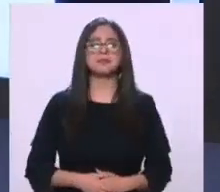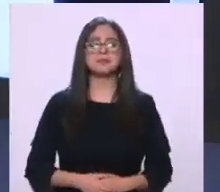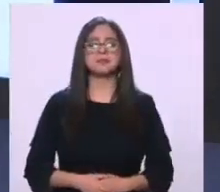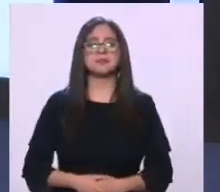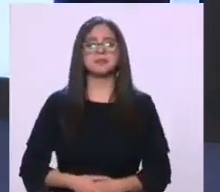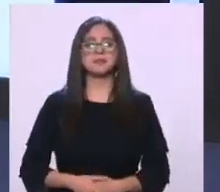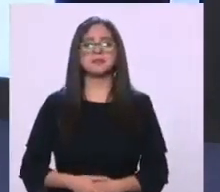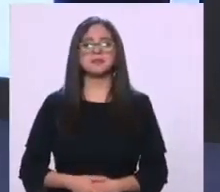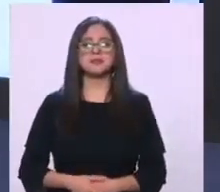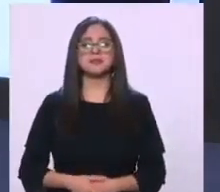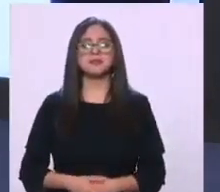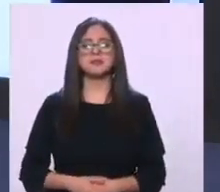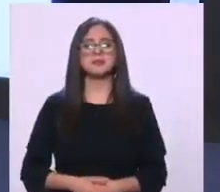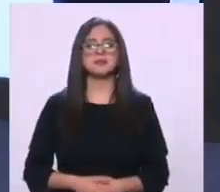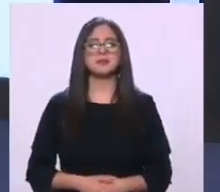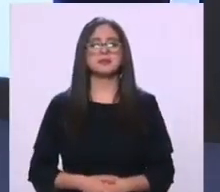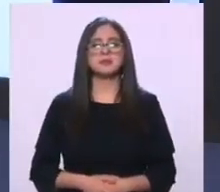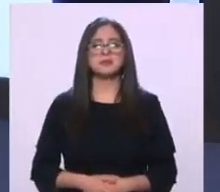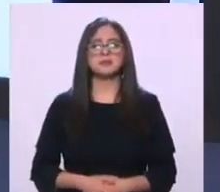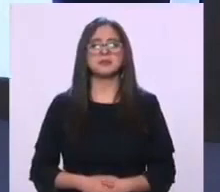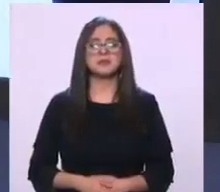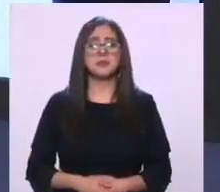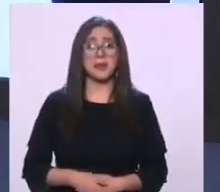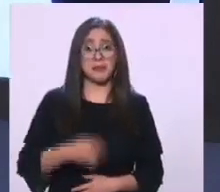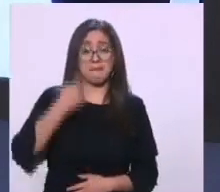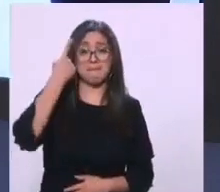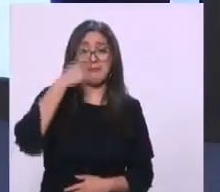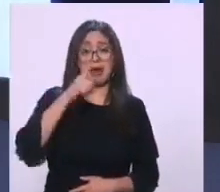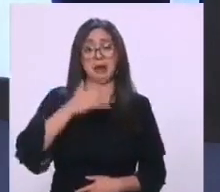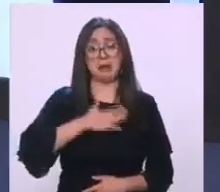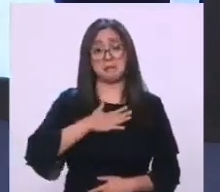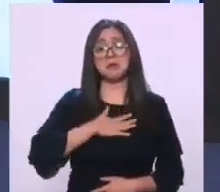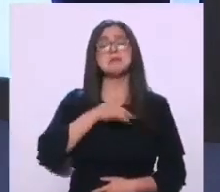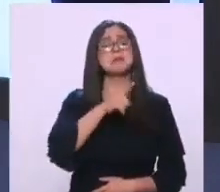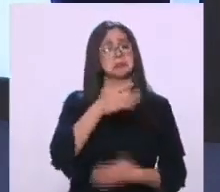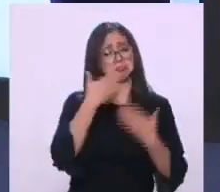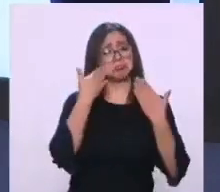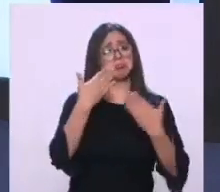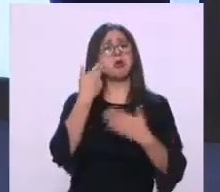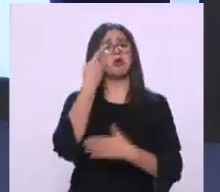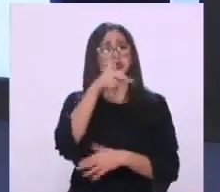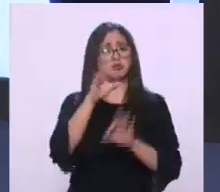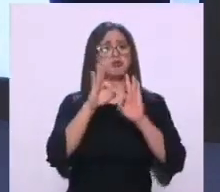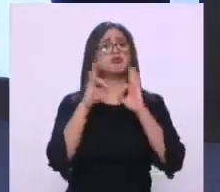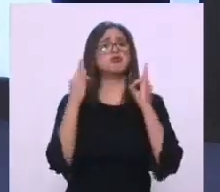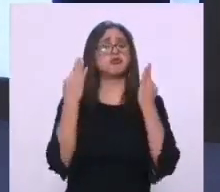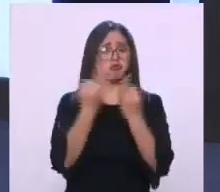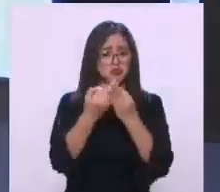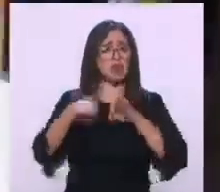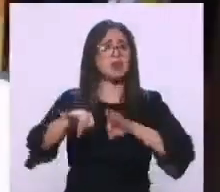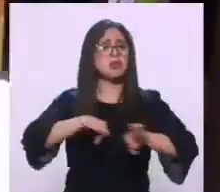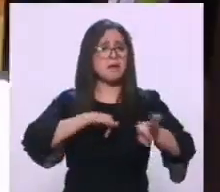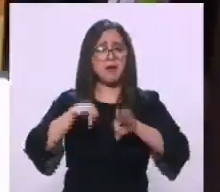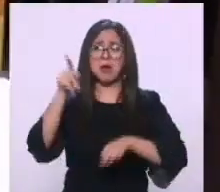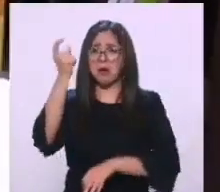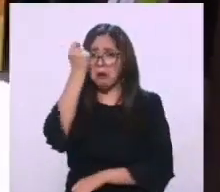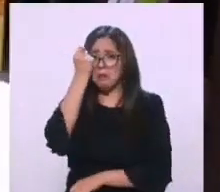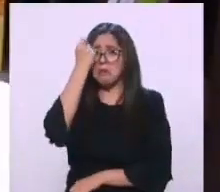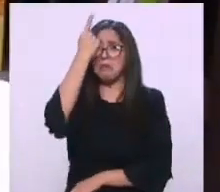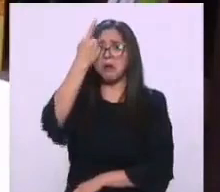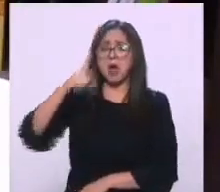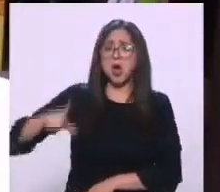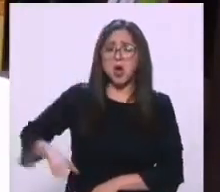parece, Juan, que es una muy buena estrategia de comunicación masiva la que ha ideado el gobierno a través